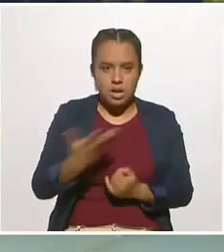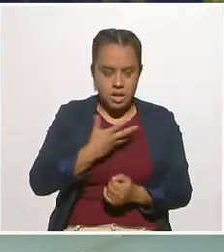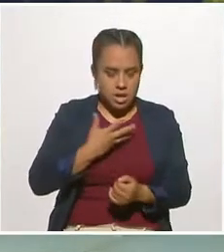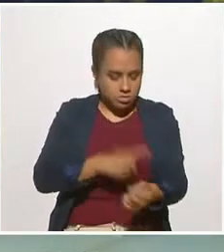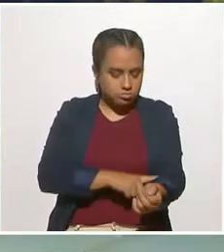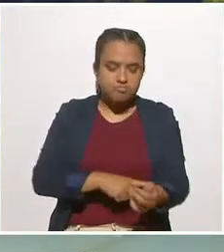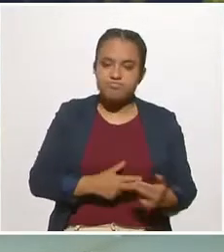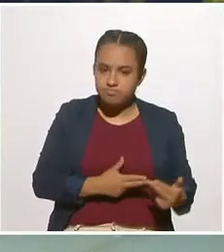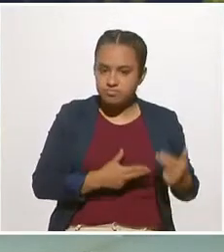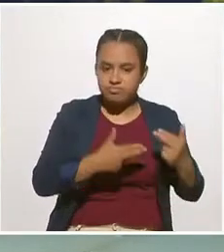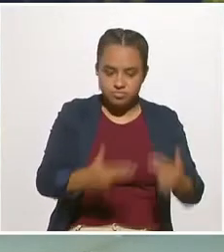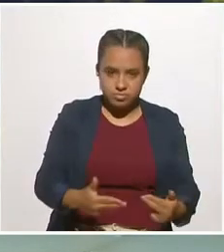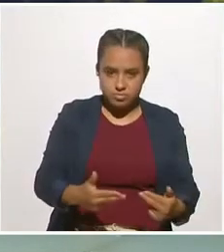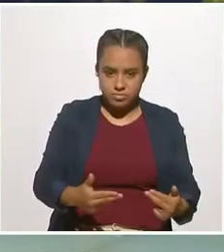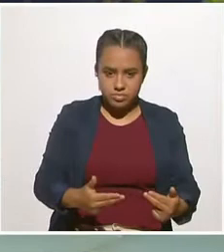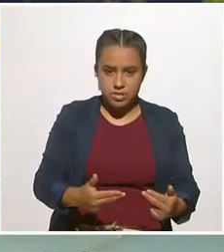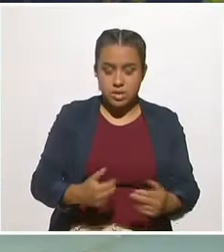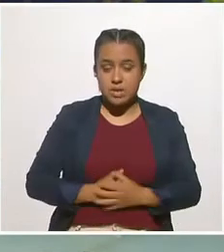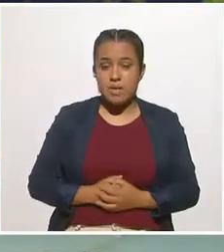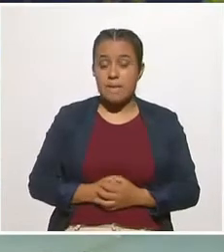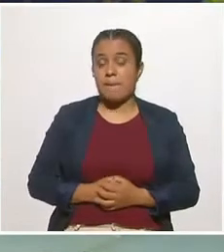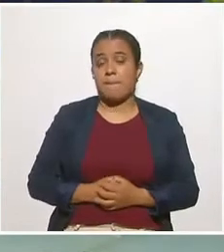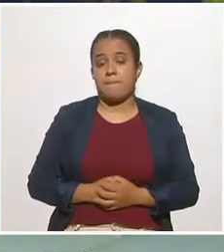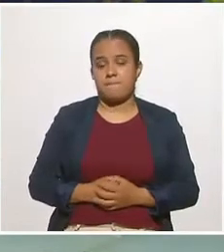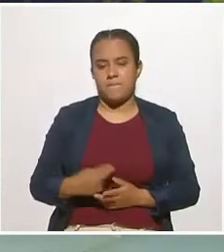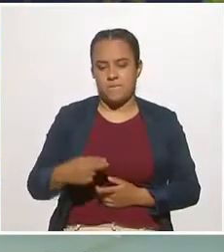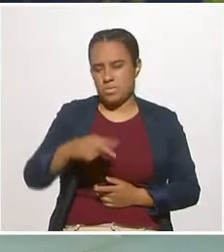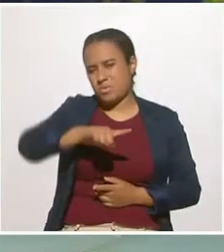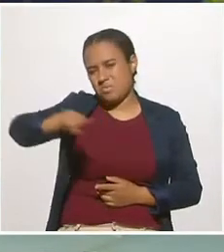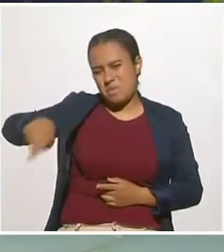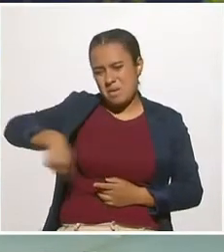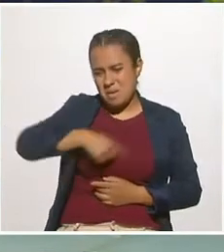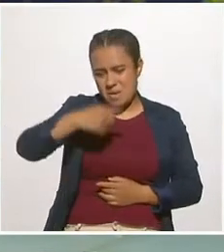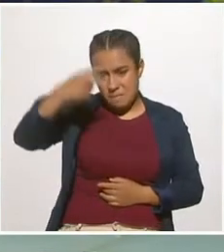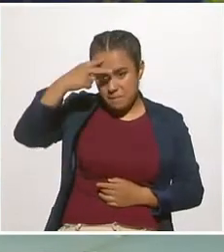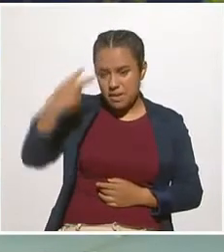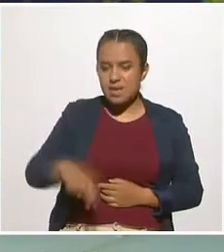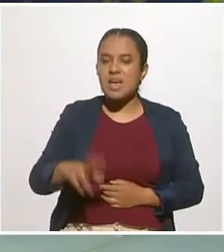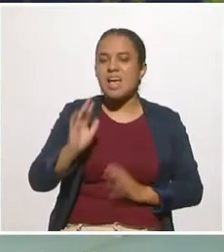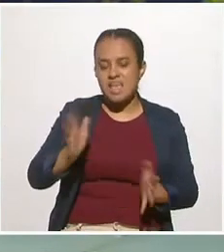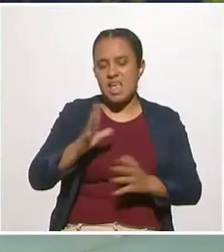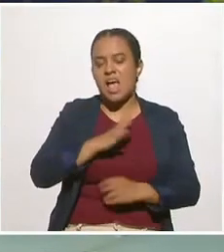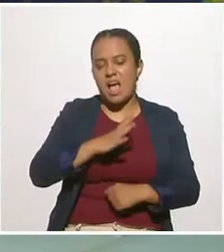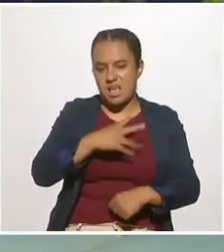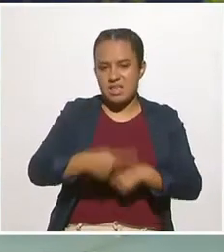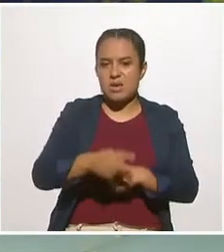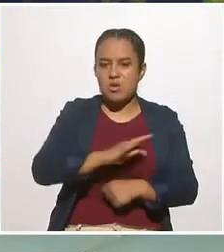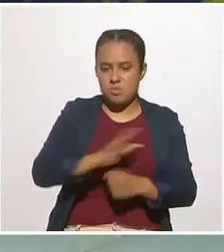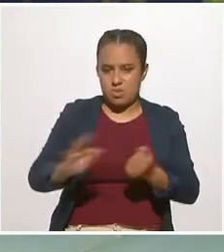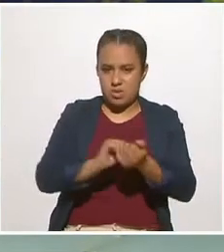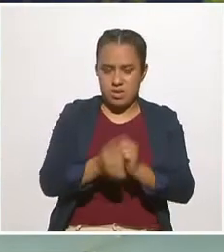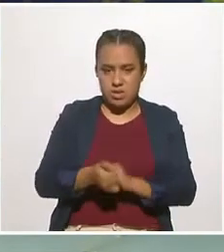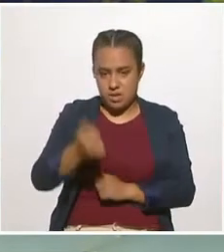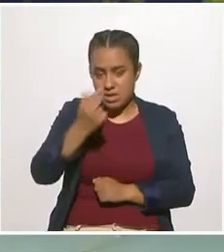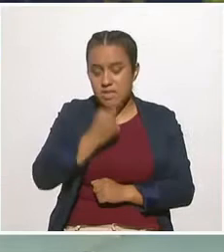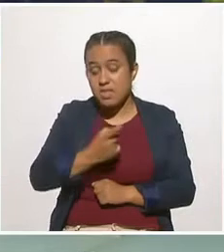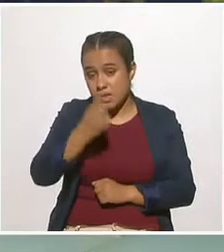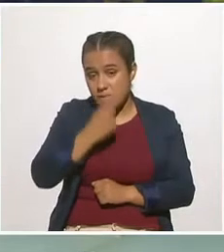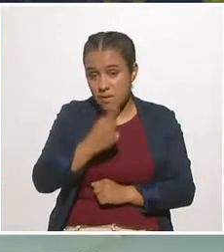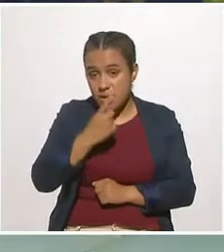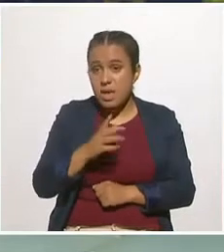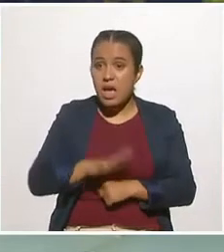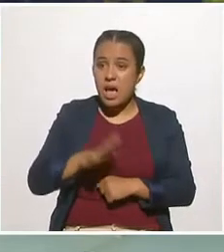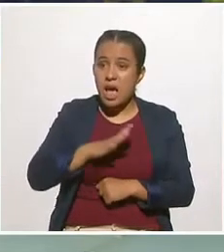hecho que simplemente nosotros, ya por ser mexicanos, ya tenemos riesgo de desarrollar diabetes, ¿no? Los factores se van sumando y sí depende mucho